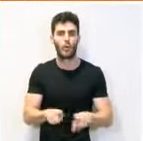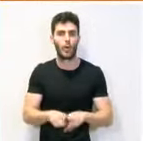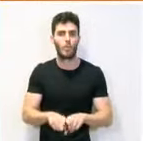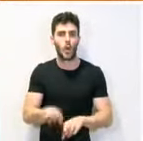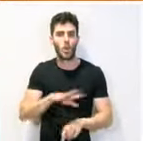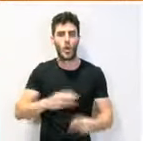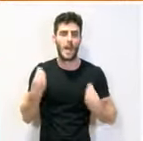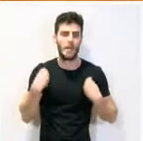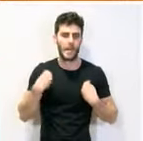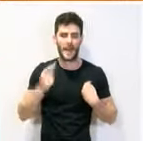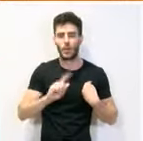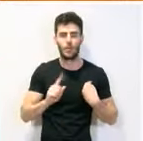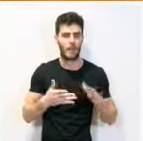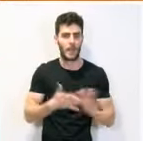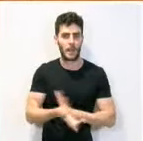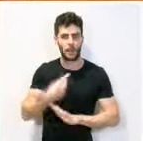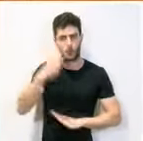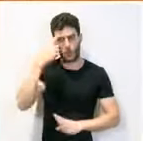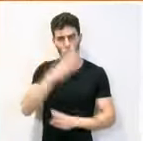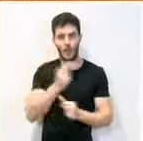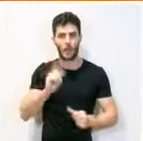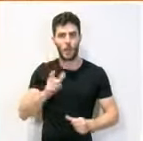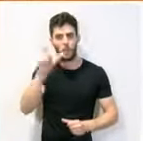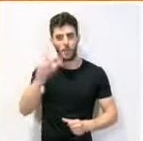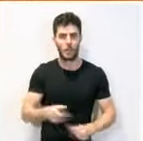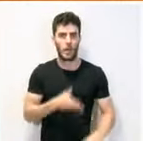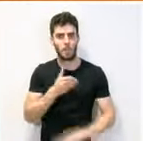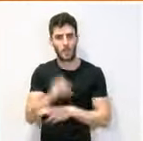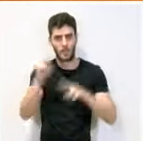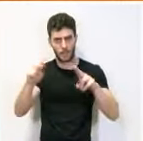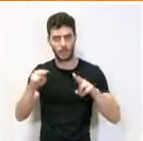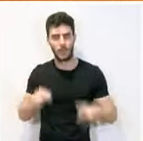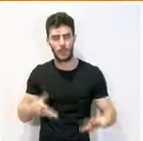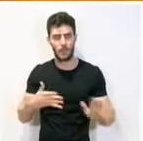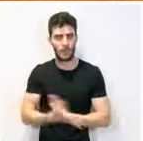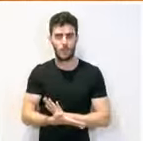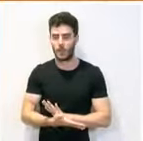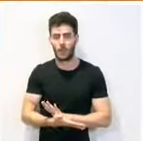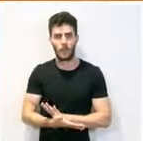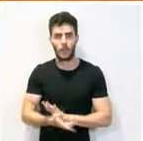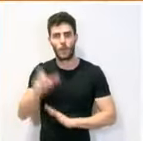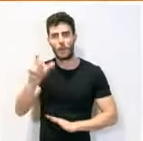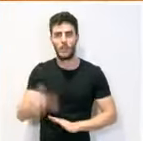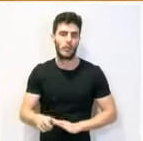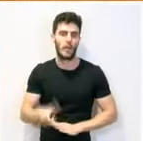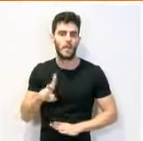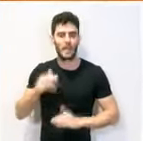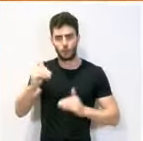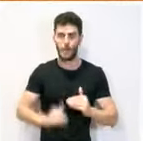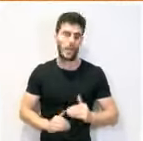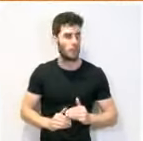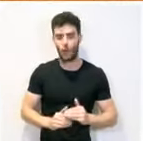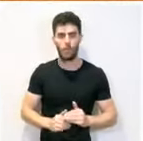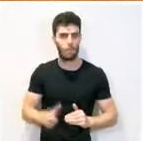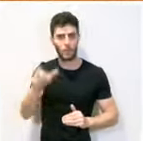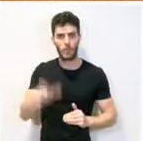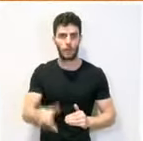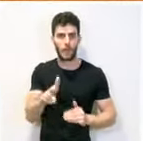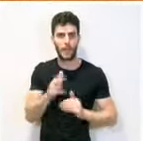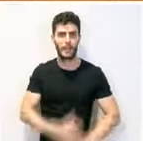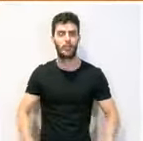vida. No nos olvidemos que por el hecho de que una persona vaya a una residencia no pasa a ser una persona con menos derechos. Tiene que ser una